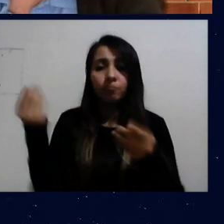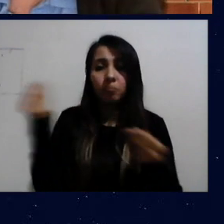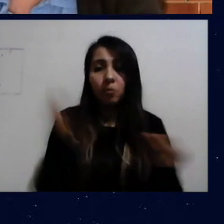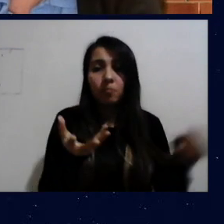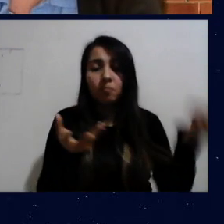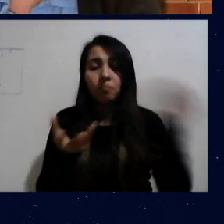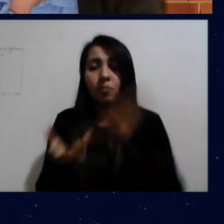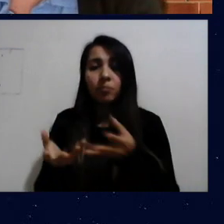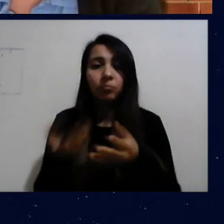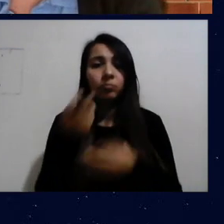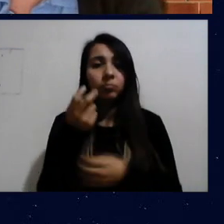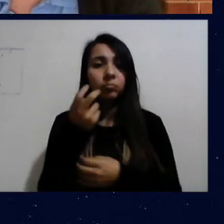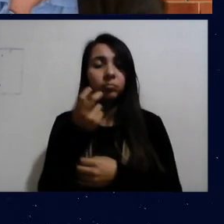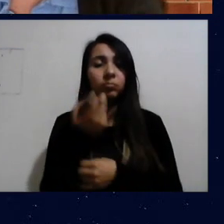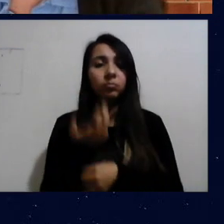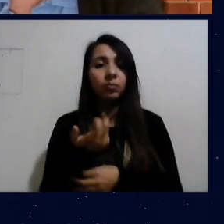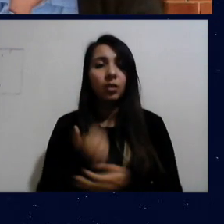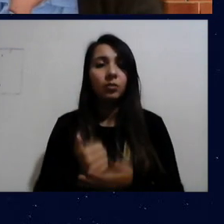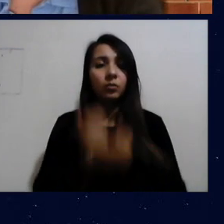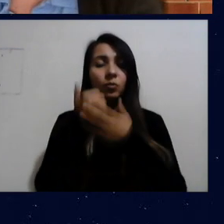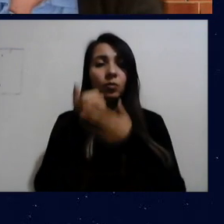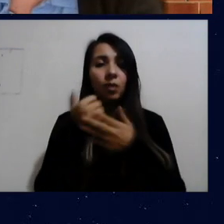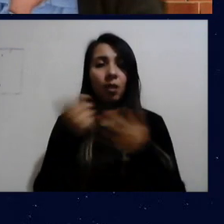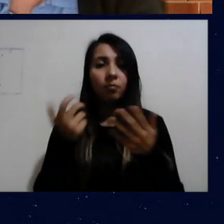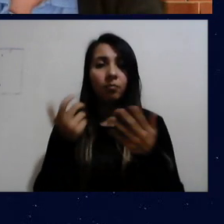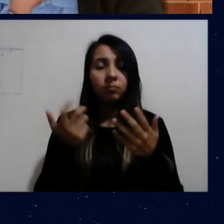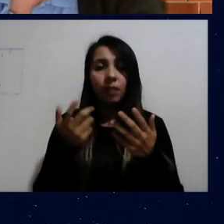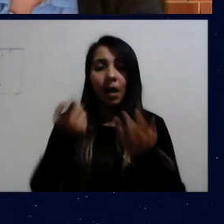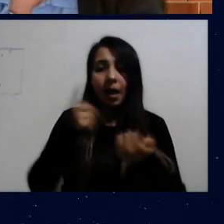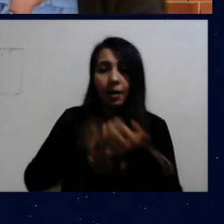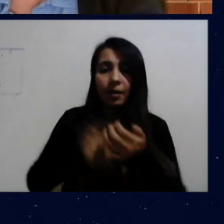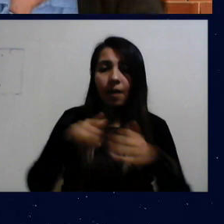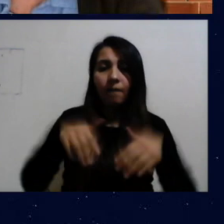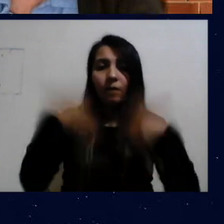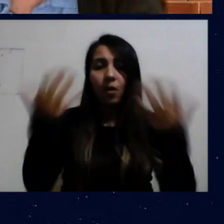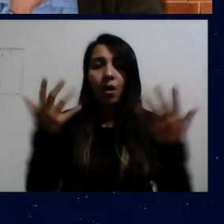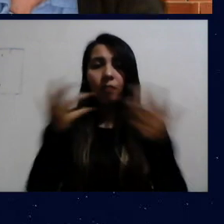Por ejemplo, en el ejemplo de los sistemas planetarios.